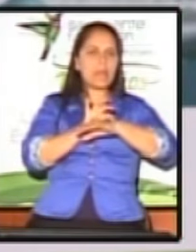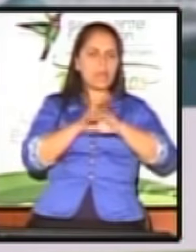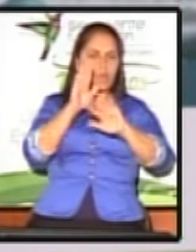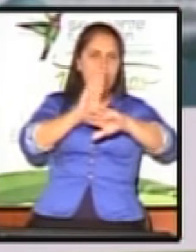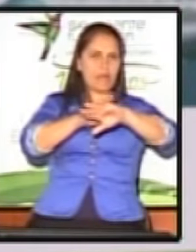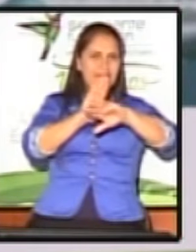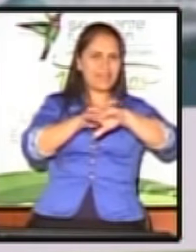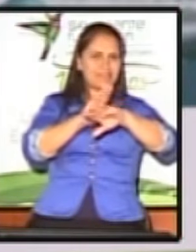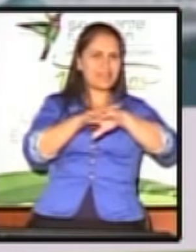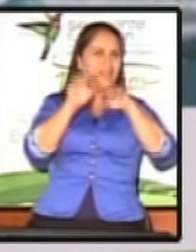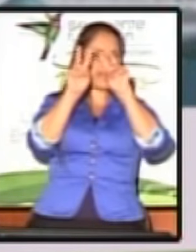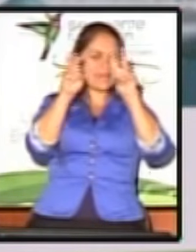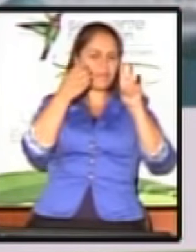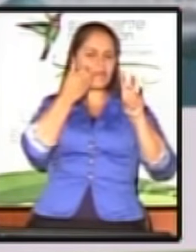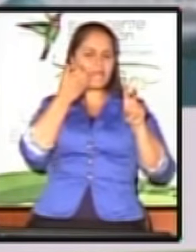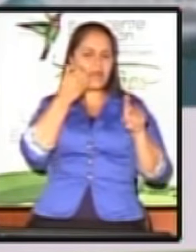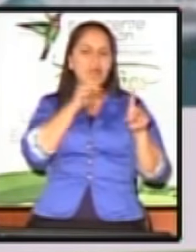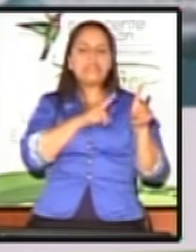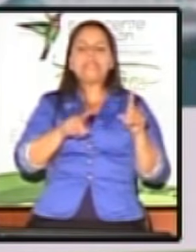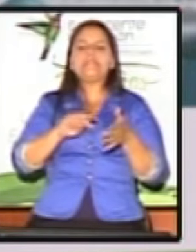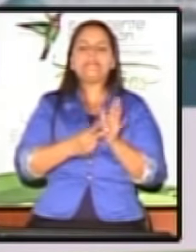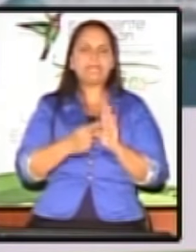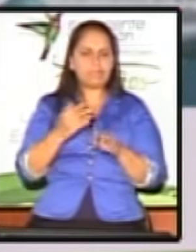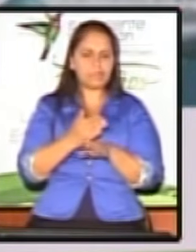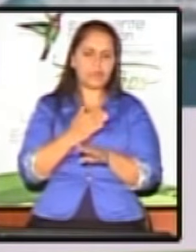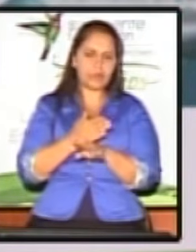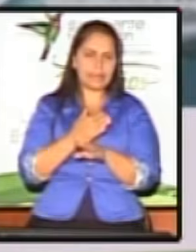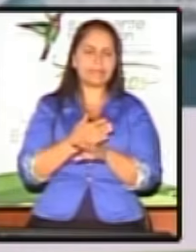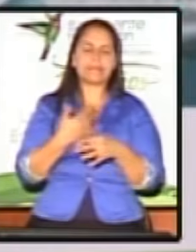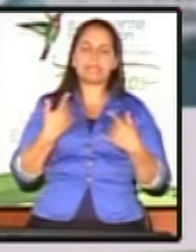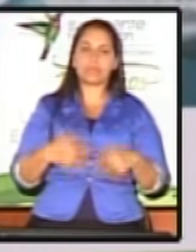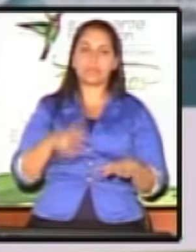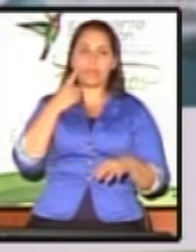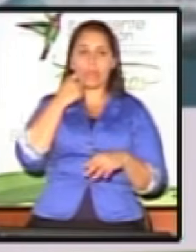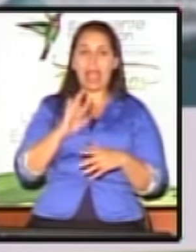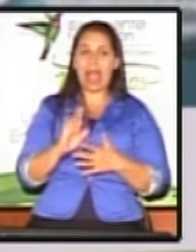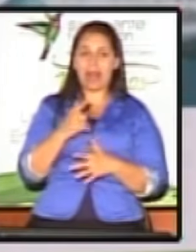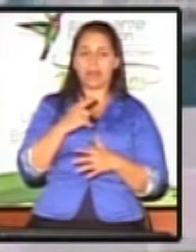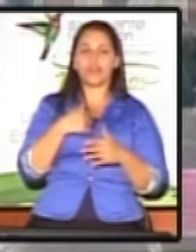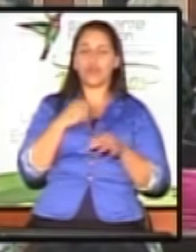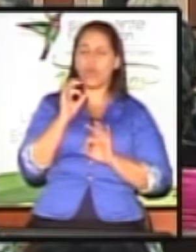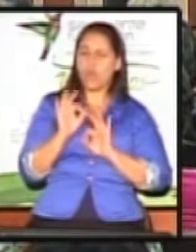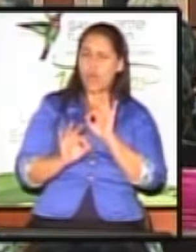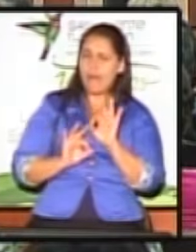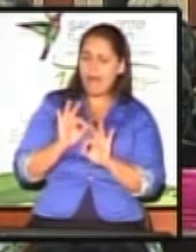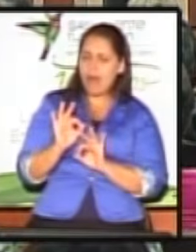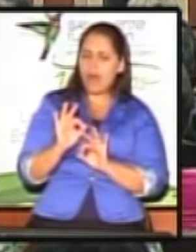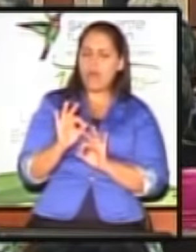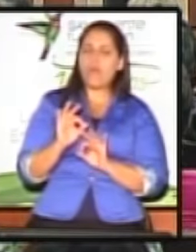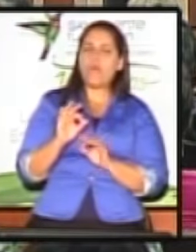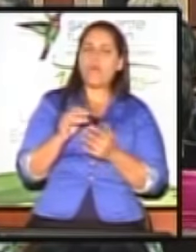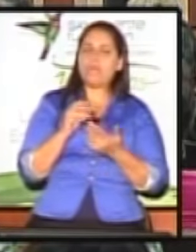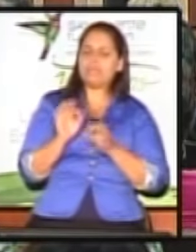medicina, y más los que hacemos algo en oncología, y más los que hacemos algo en cuidado paliativo, pasa lo